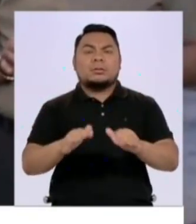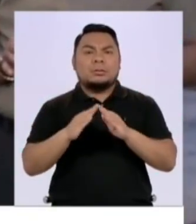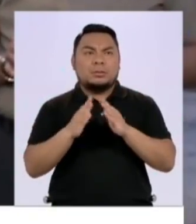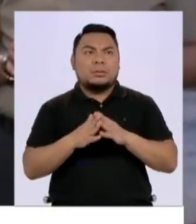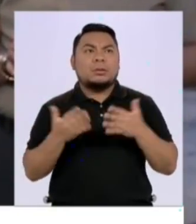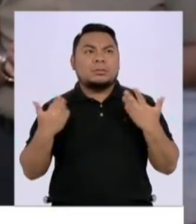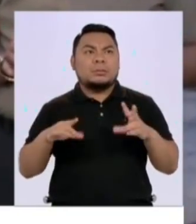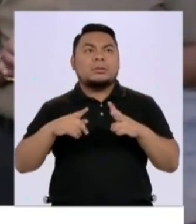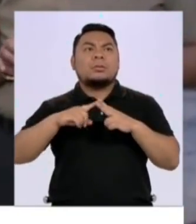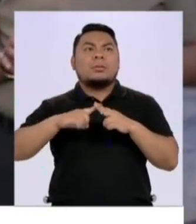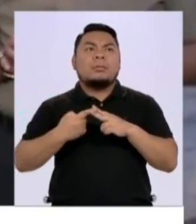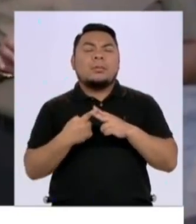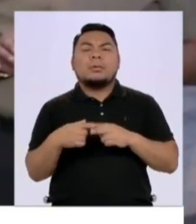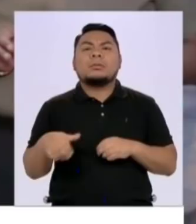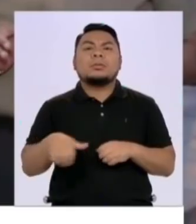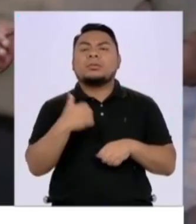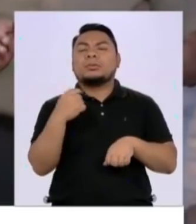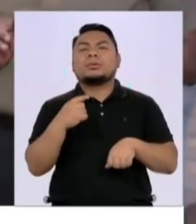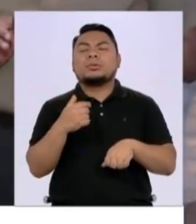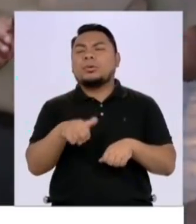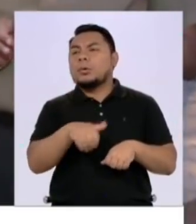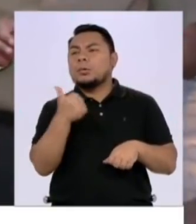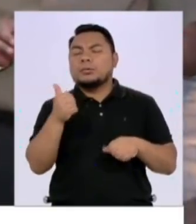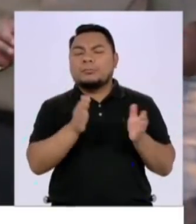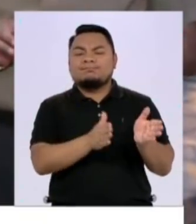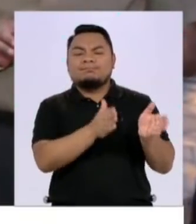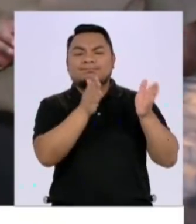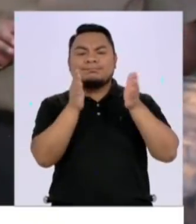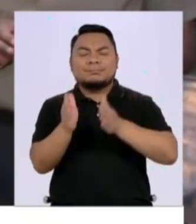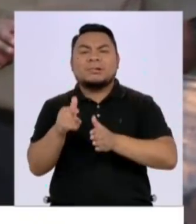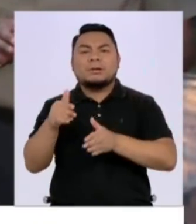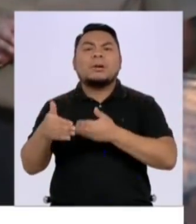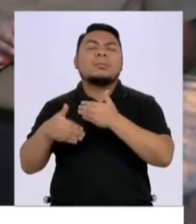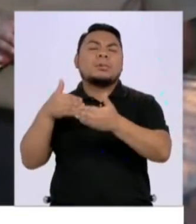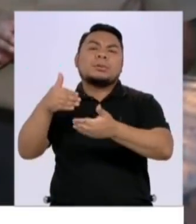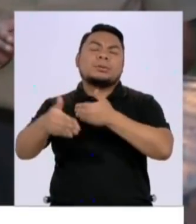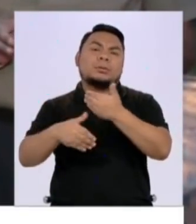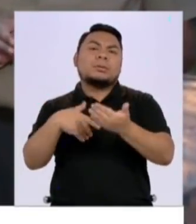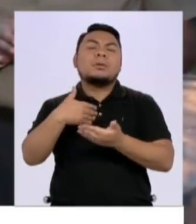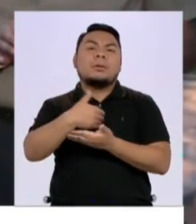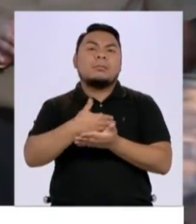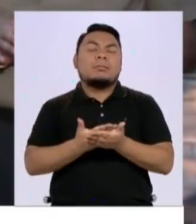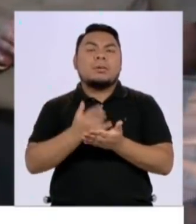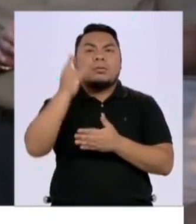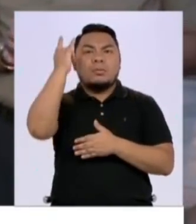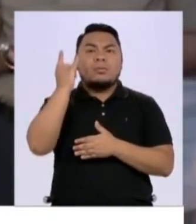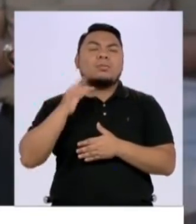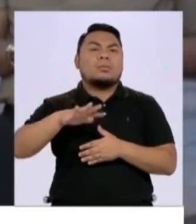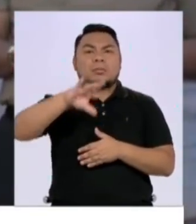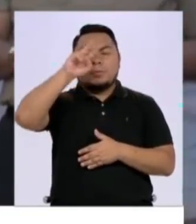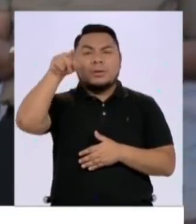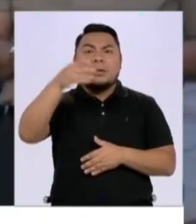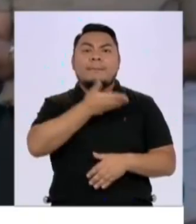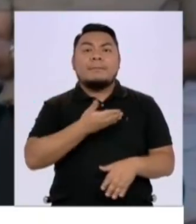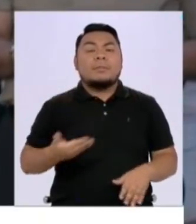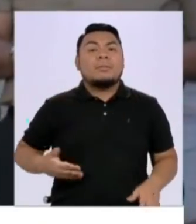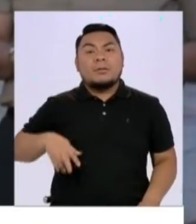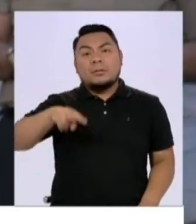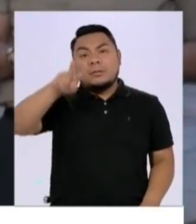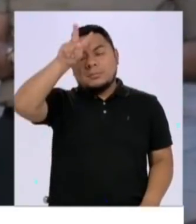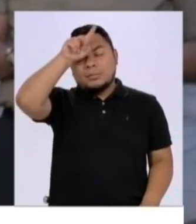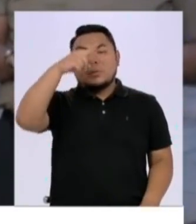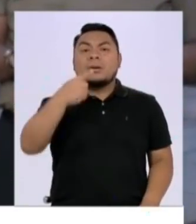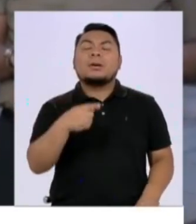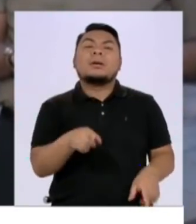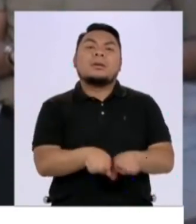estamos comenzando otra etapa de este proceso como parte del estado de emergencia, en el que el presidente de la República